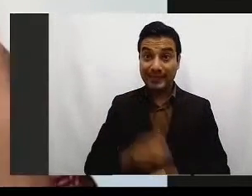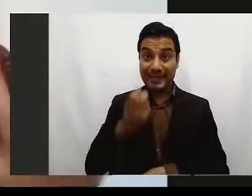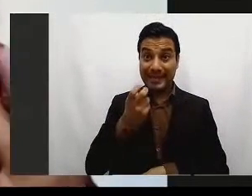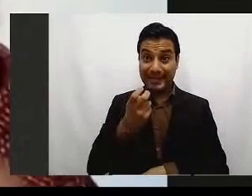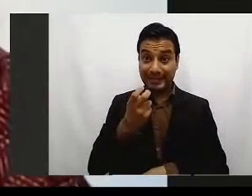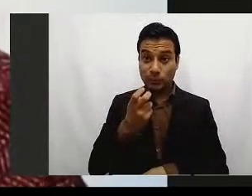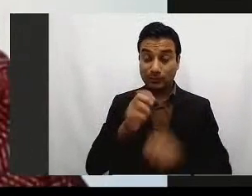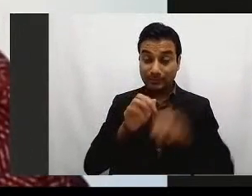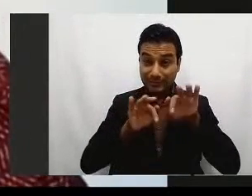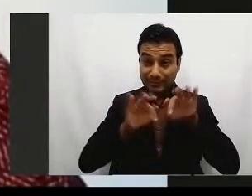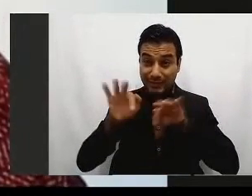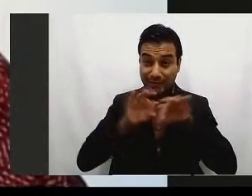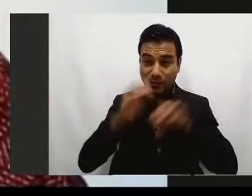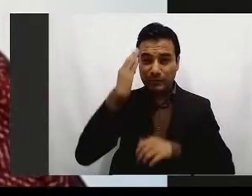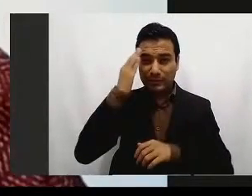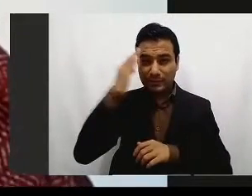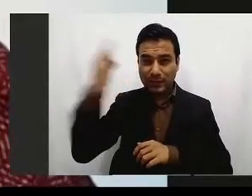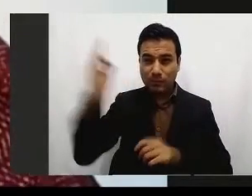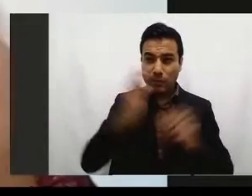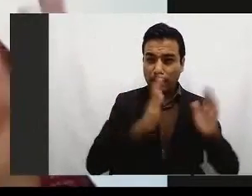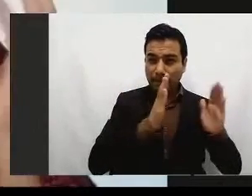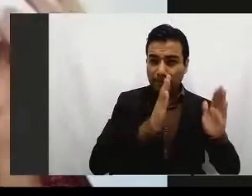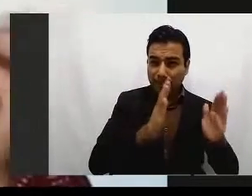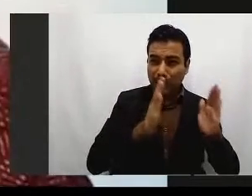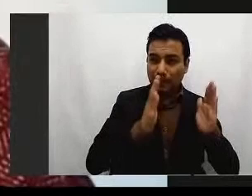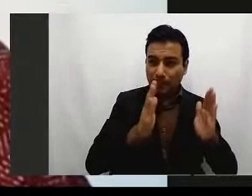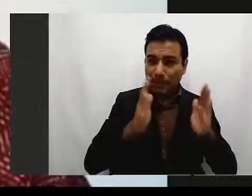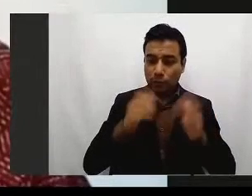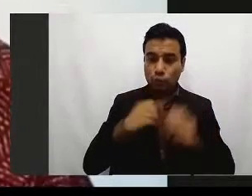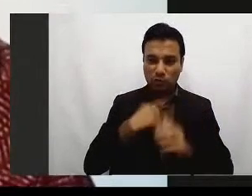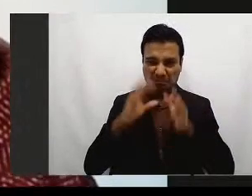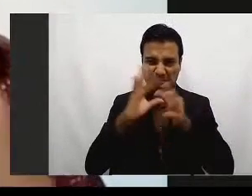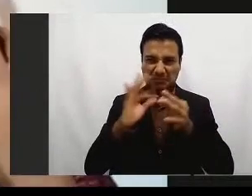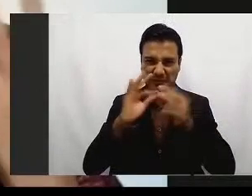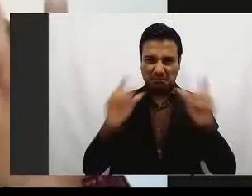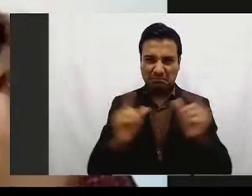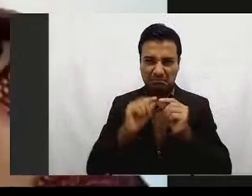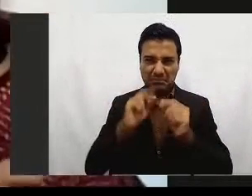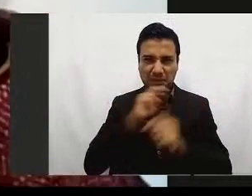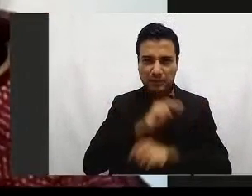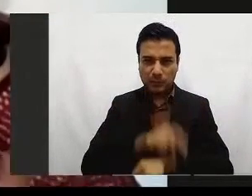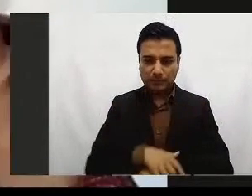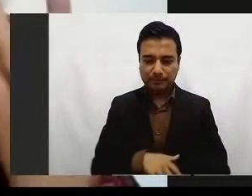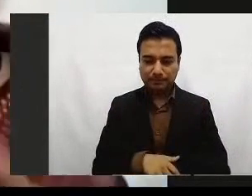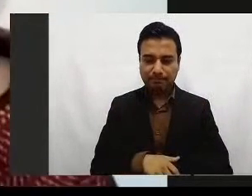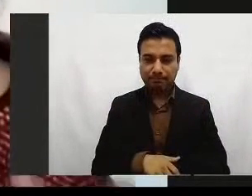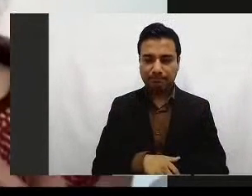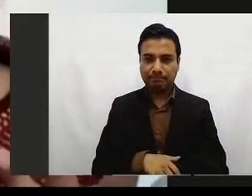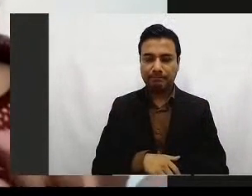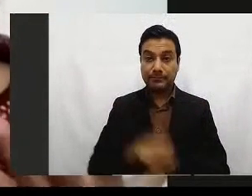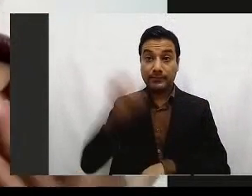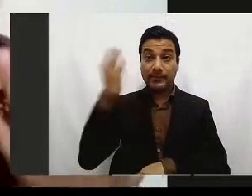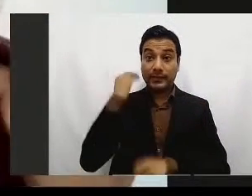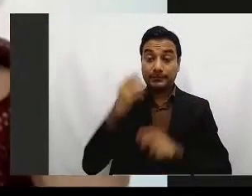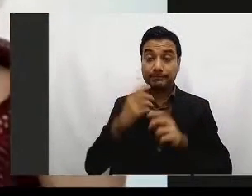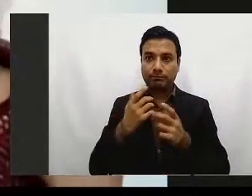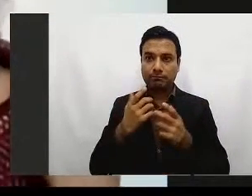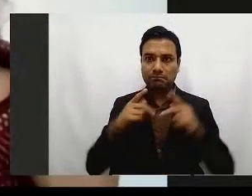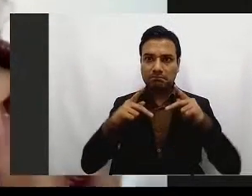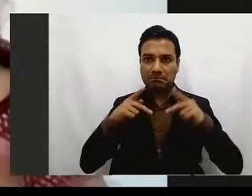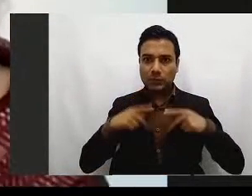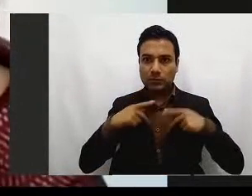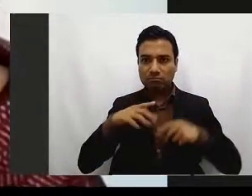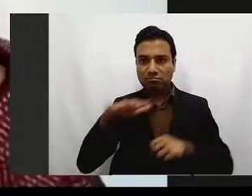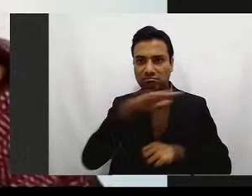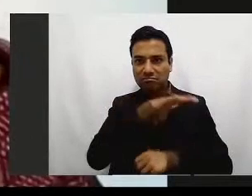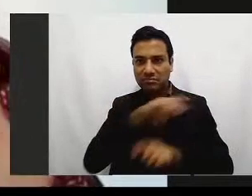etapas, muchas fases, ¿no? Las que podría, bueno, decir rapidísimo que en principio lo que se hizo fue comprender quiénes son estas personas,